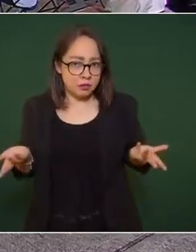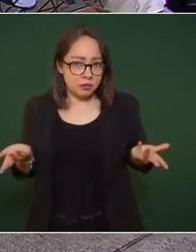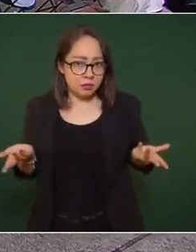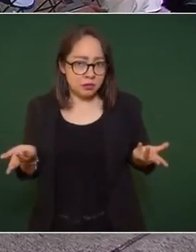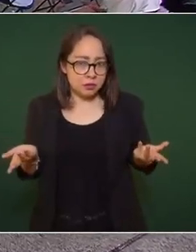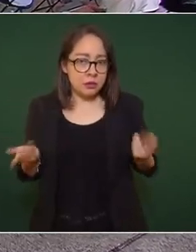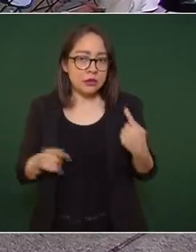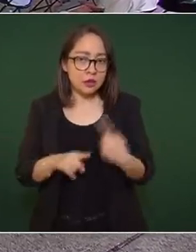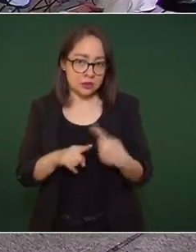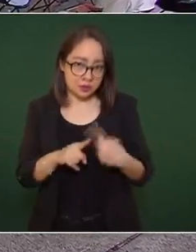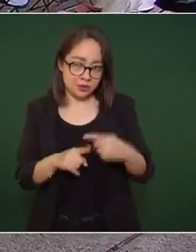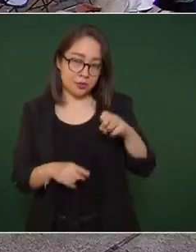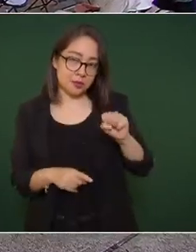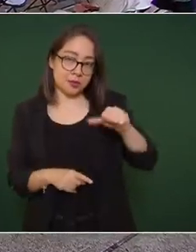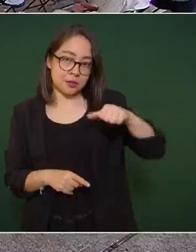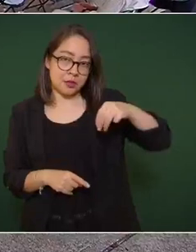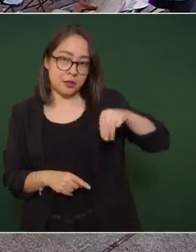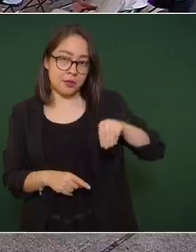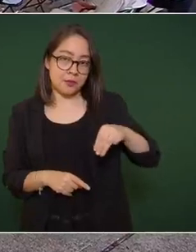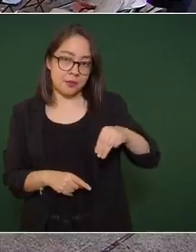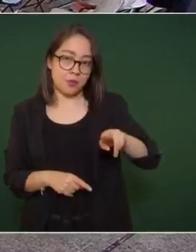Samuel García.